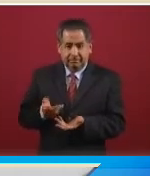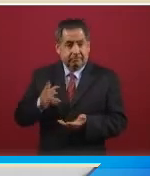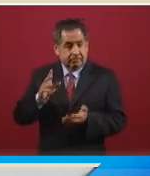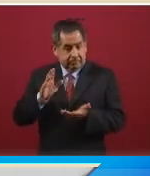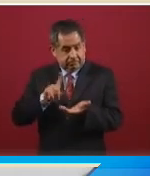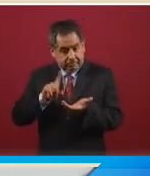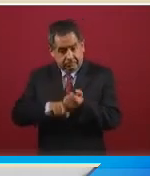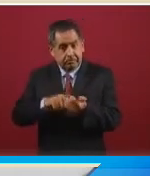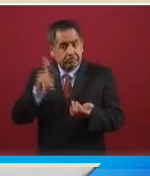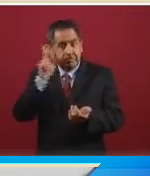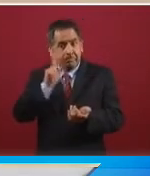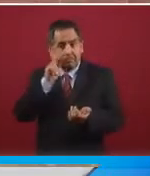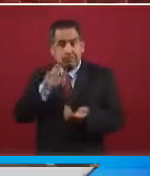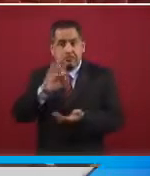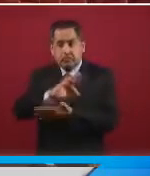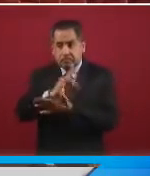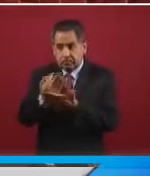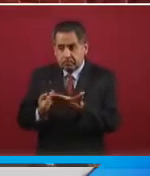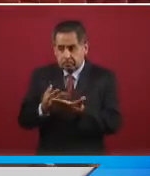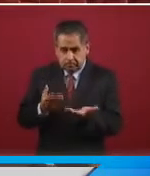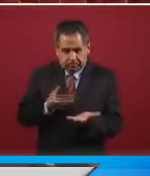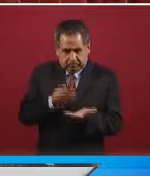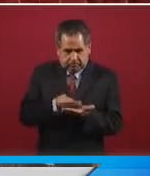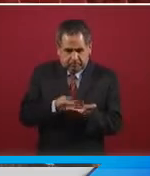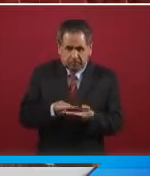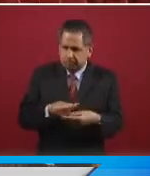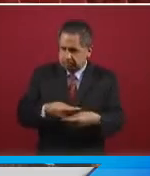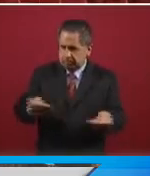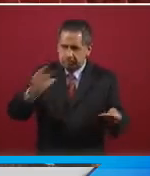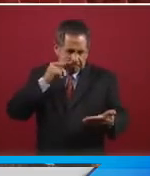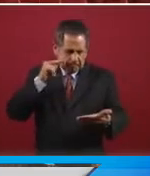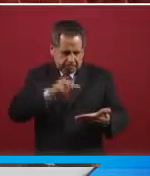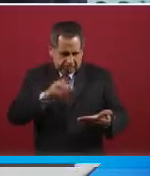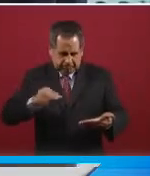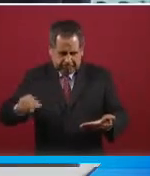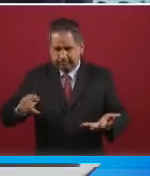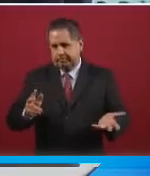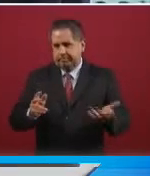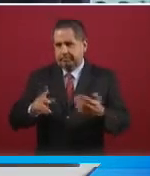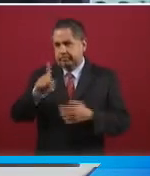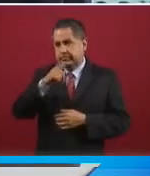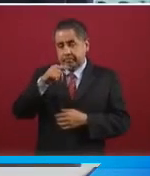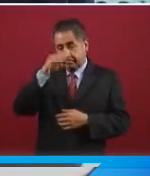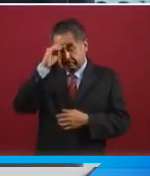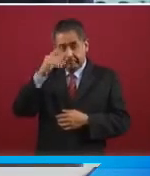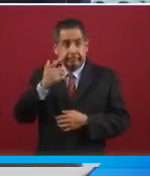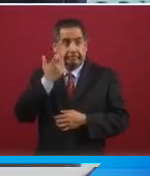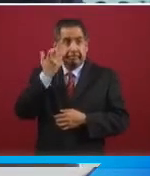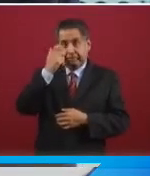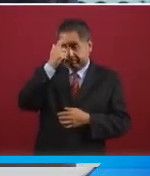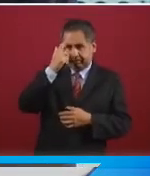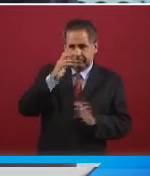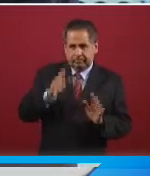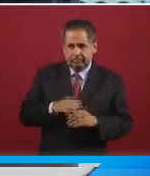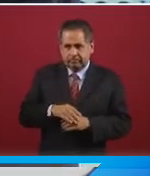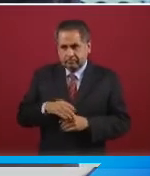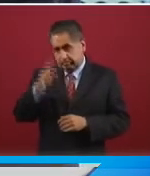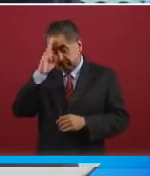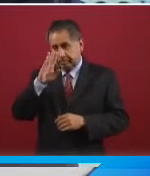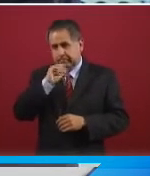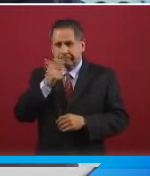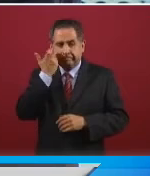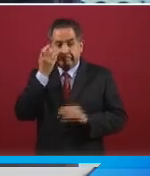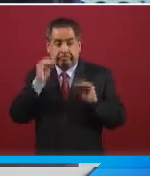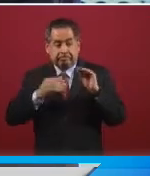porque determinaban que era un tema de seguridad nacional. Era manejado directamente por el Estado Mayor Presidencial y no se hacía público. Toda